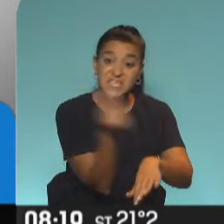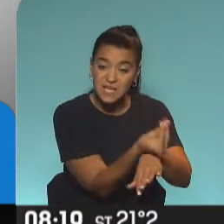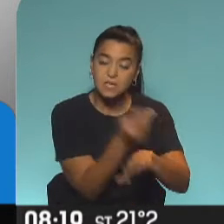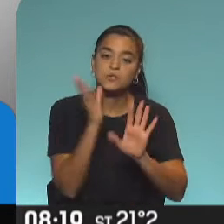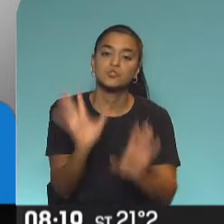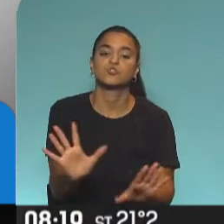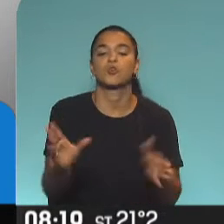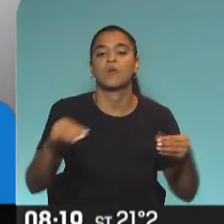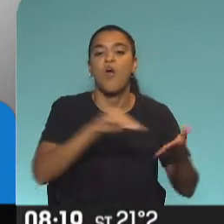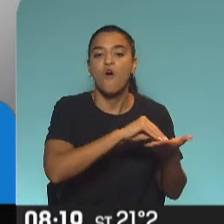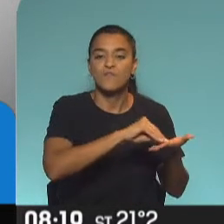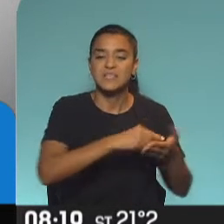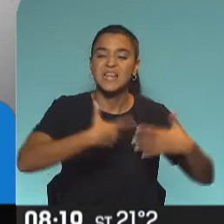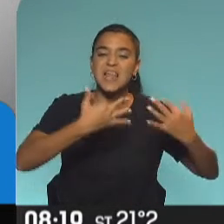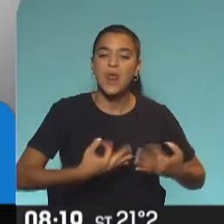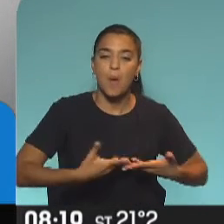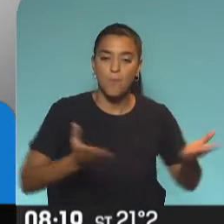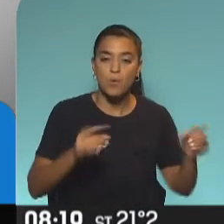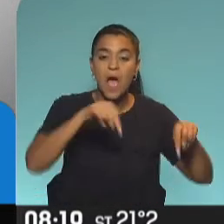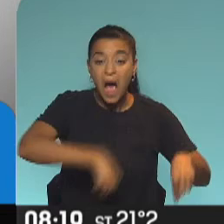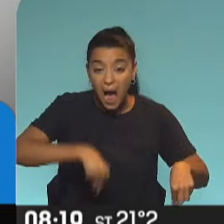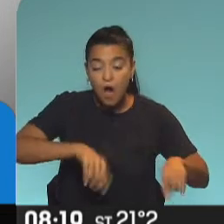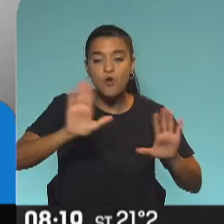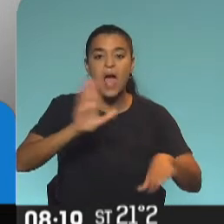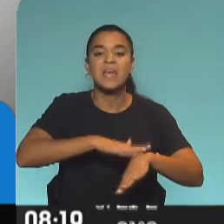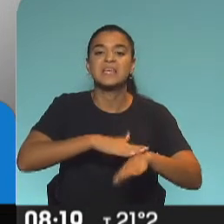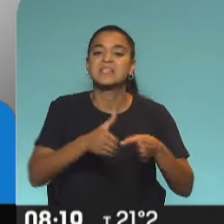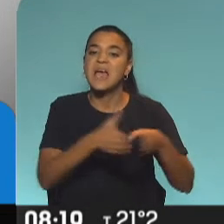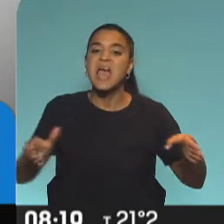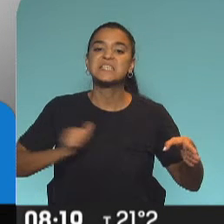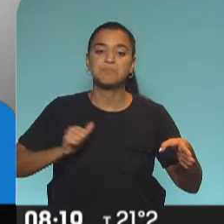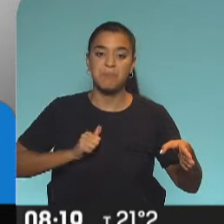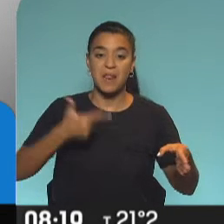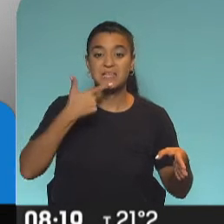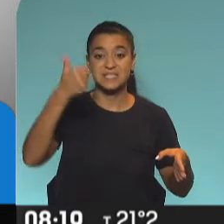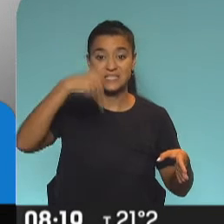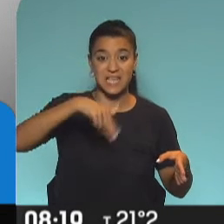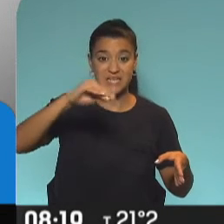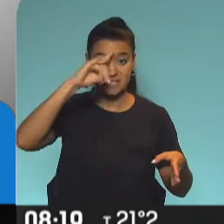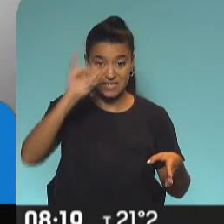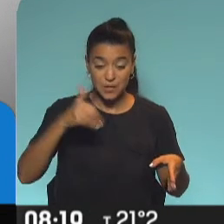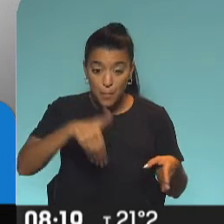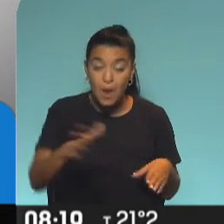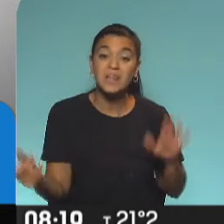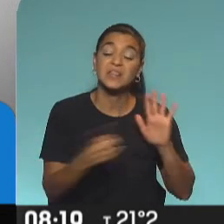la Oficina de Integridad Pública. Ahora hay un compás de espera. Fernando Sánchez, que aspiraba a ser